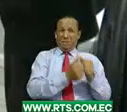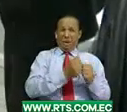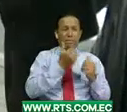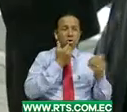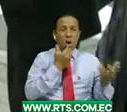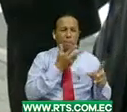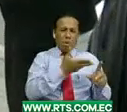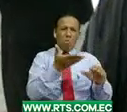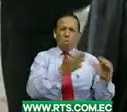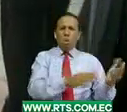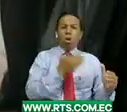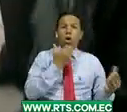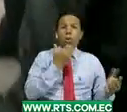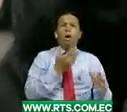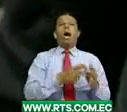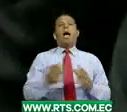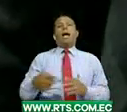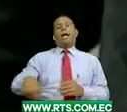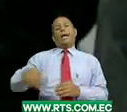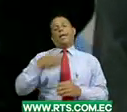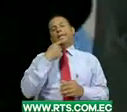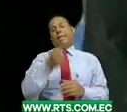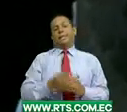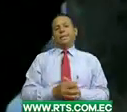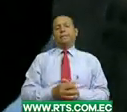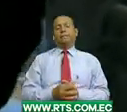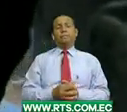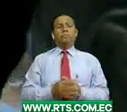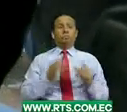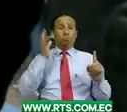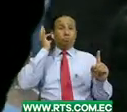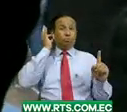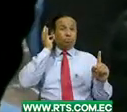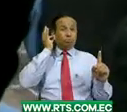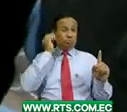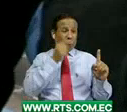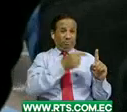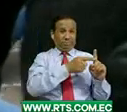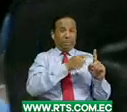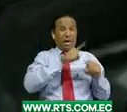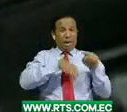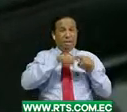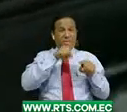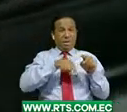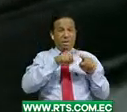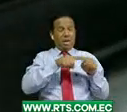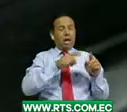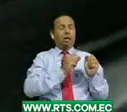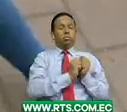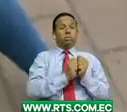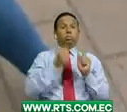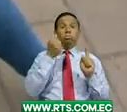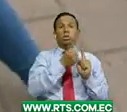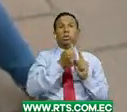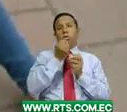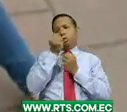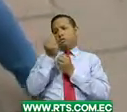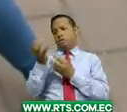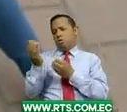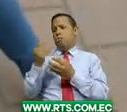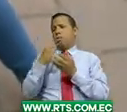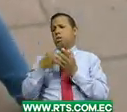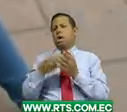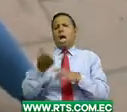la reconstrucción de los hechos estuvo presente la amiga con la que andaba ese día, Mariana Granja. Ella detalló a los agentes investigadores la ruta que